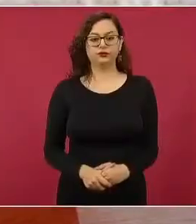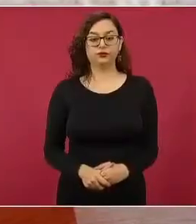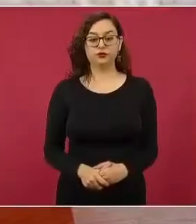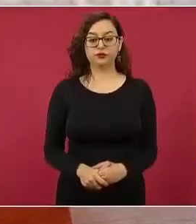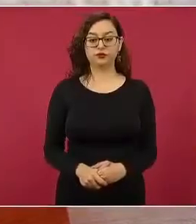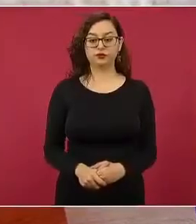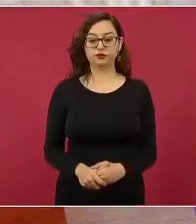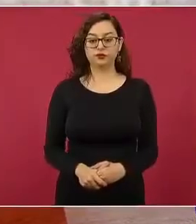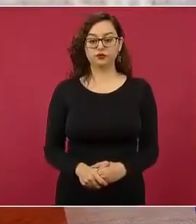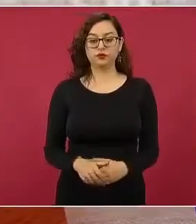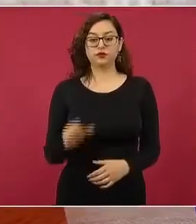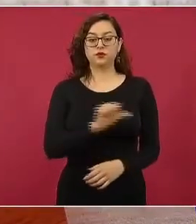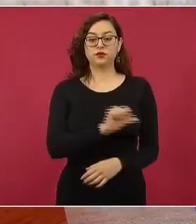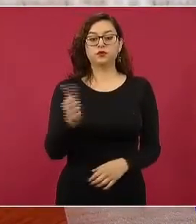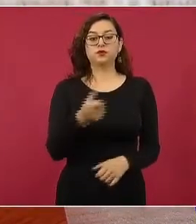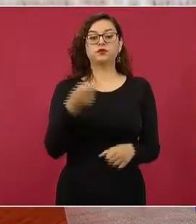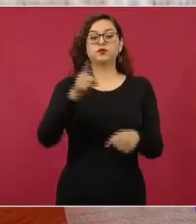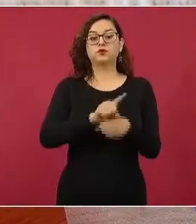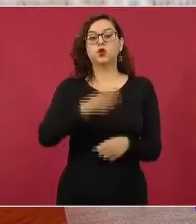promoviendo,